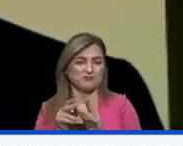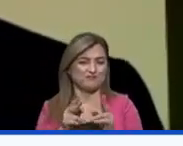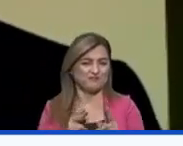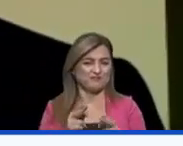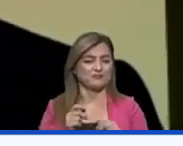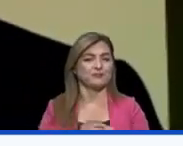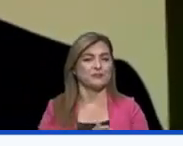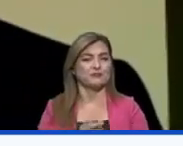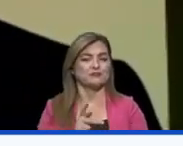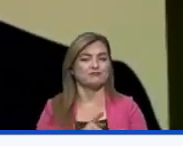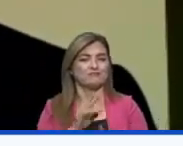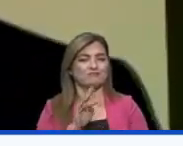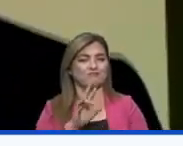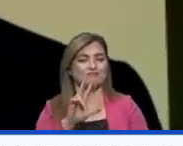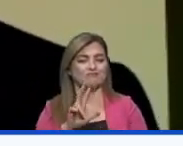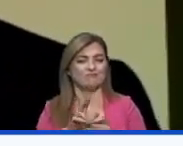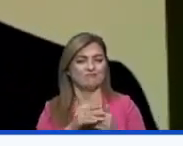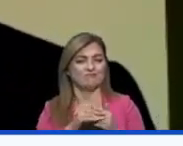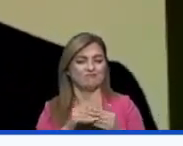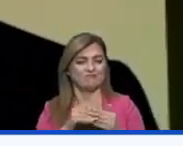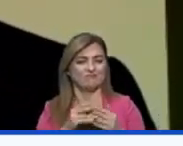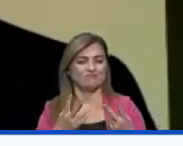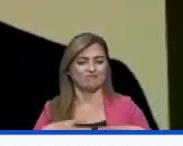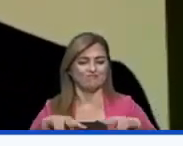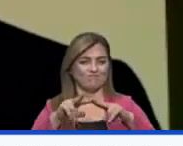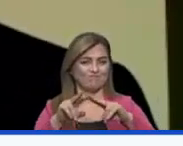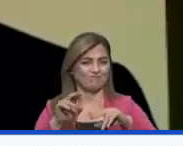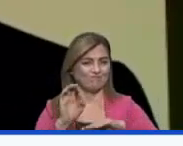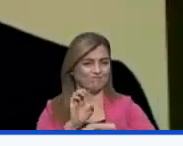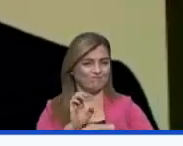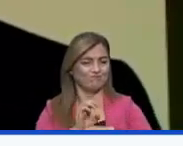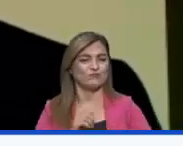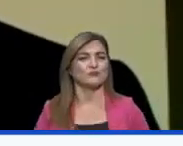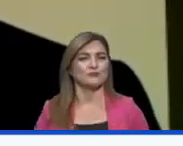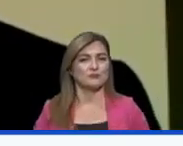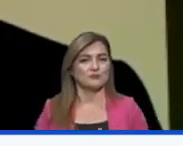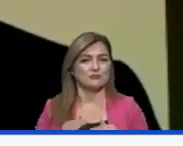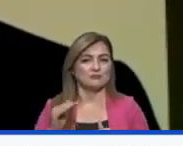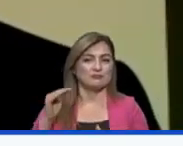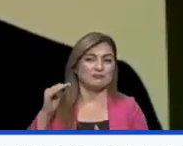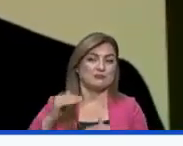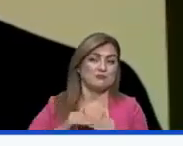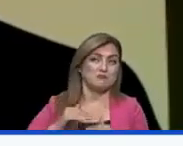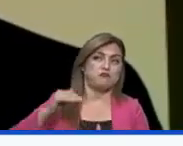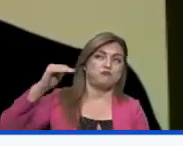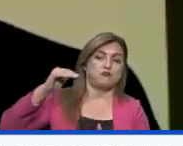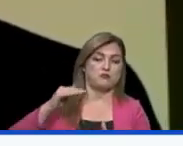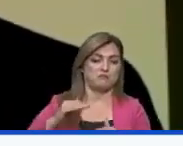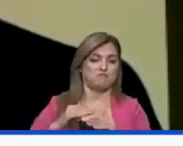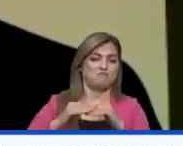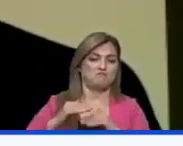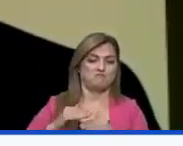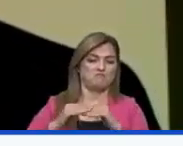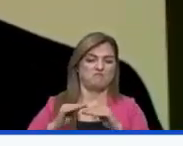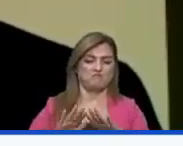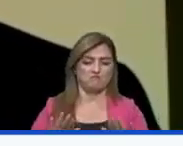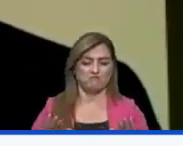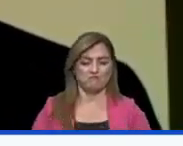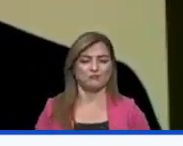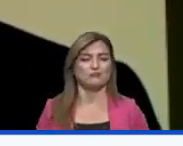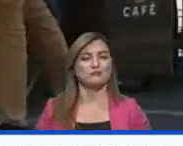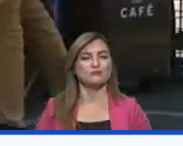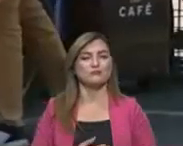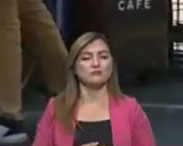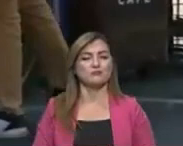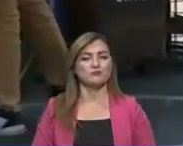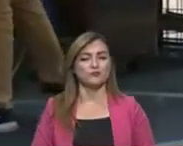$73 el barril de crudo ecuatoriano, no se irá a las nubes, pero se quedará en las alturas donde está actualmente el precio del